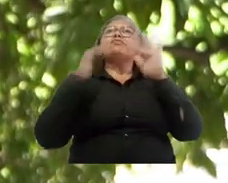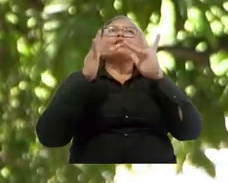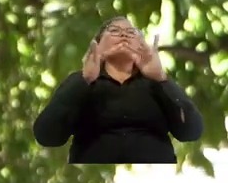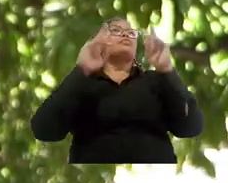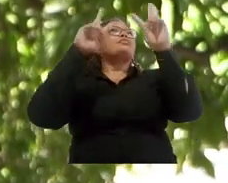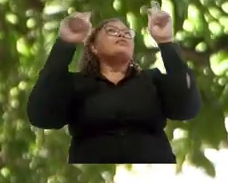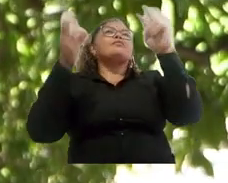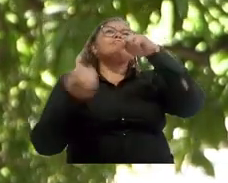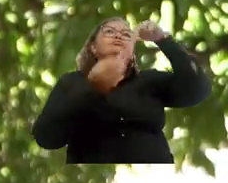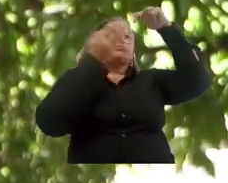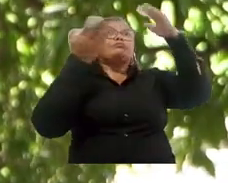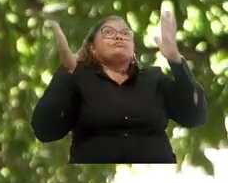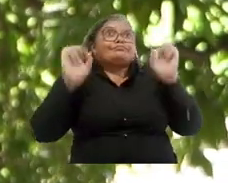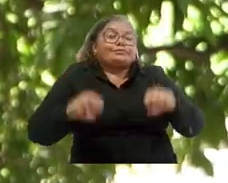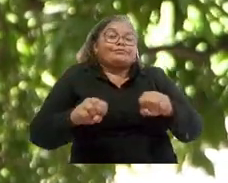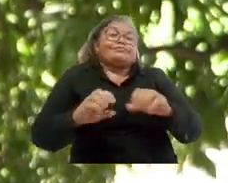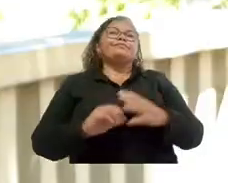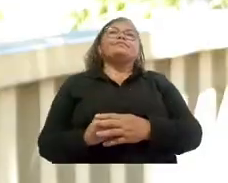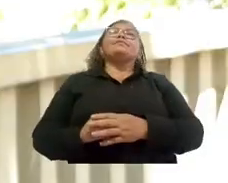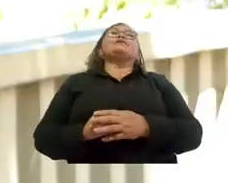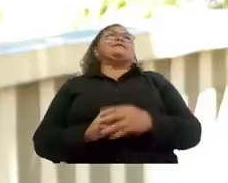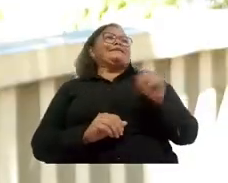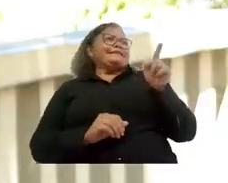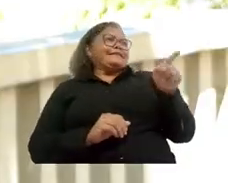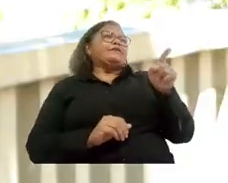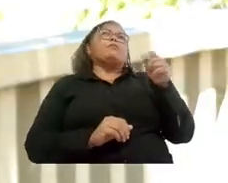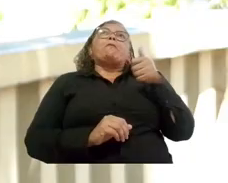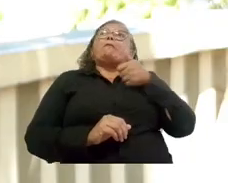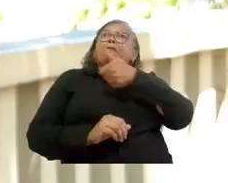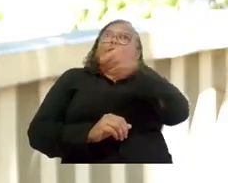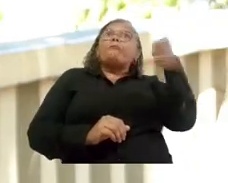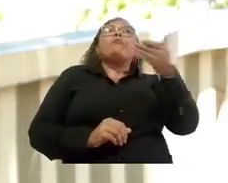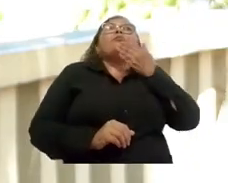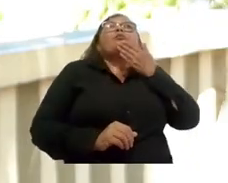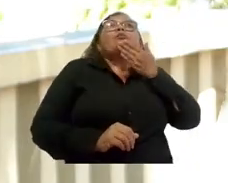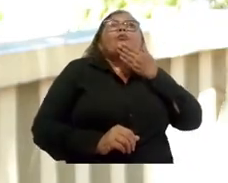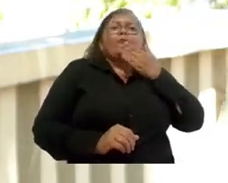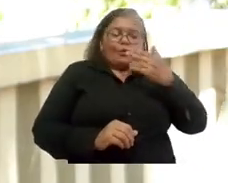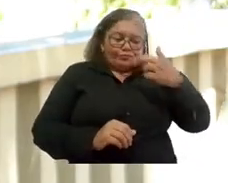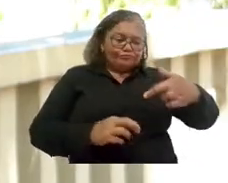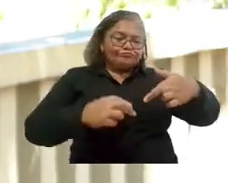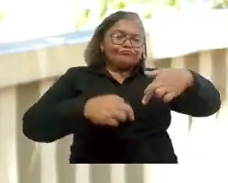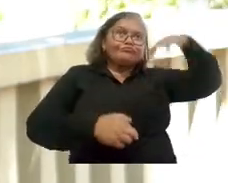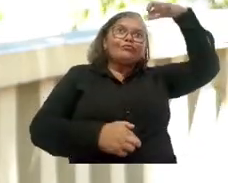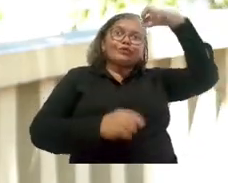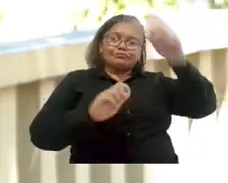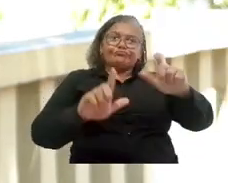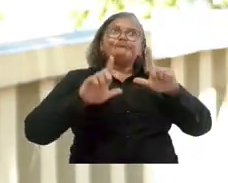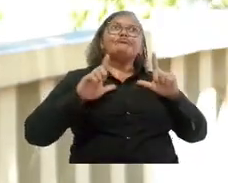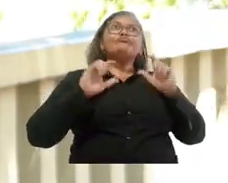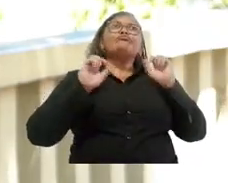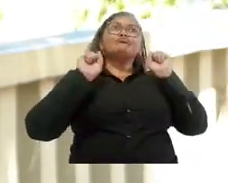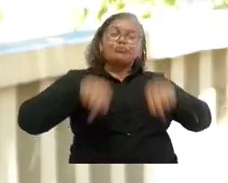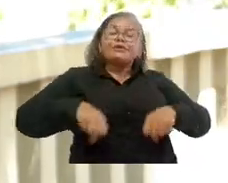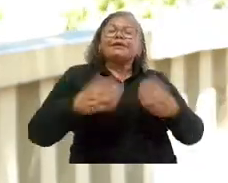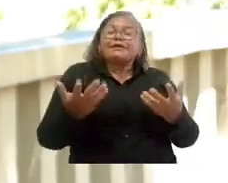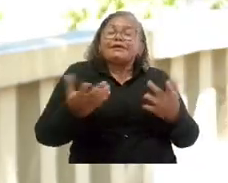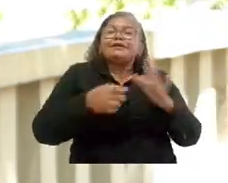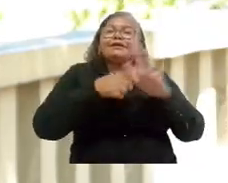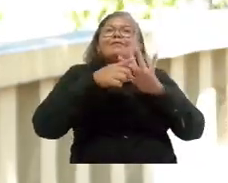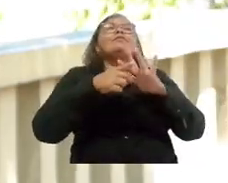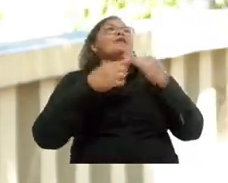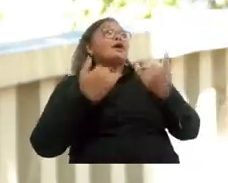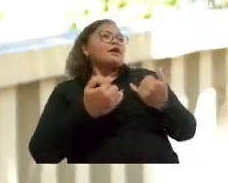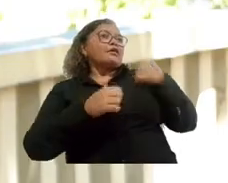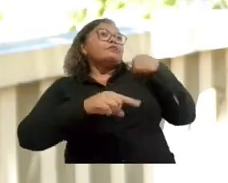toda la temática educativa para un futuro. Son muy importantes para nuestra vida profesional. Como egresada